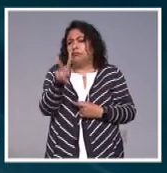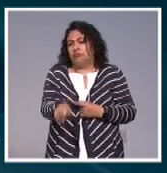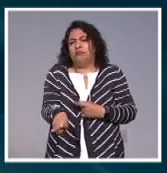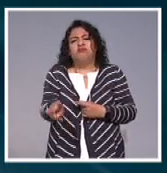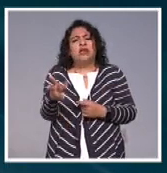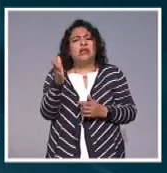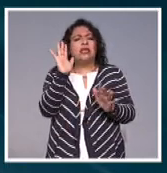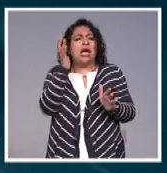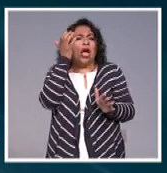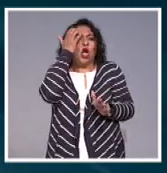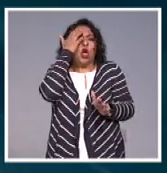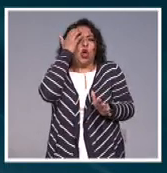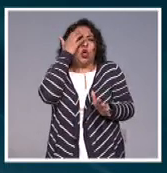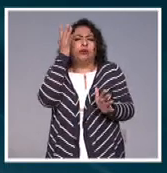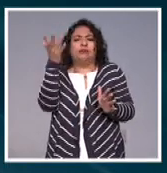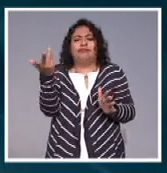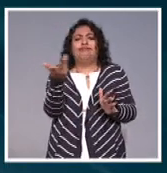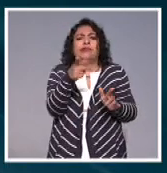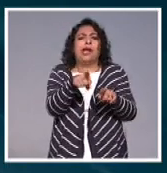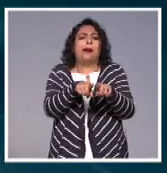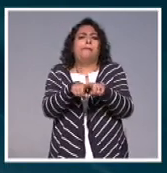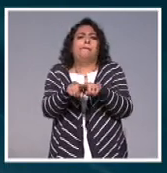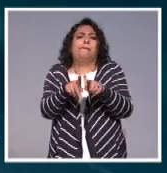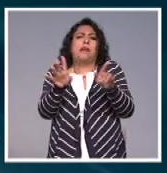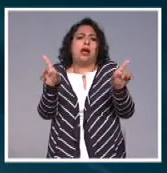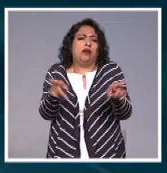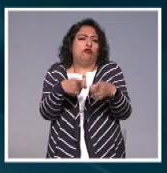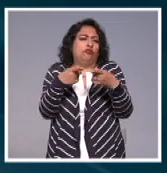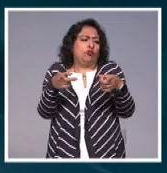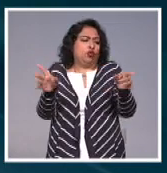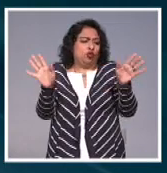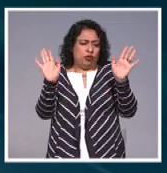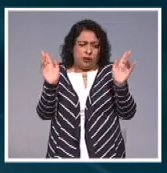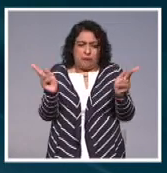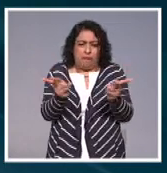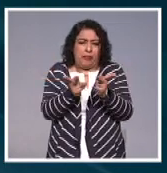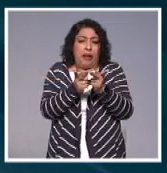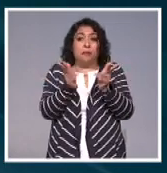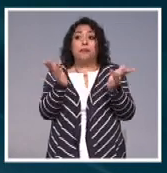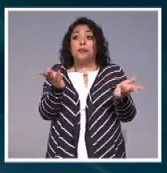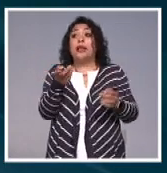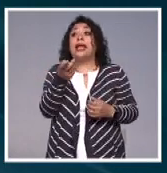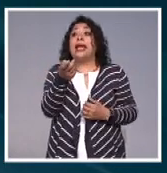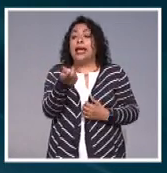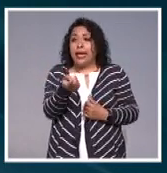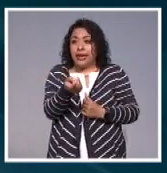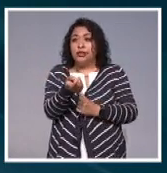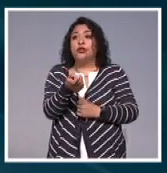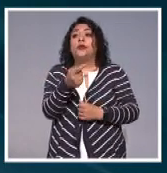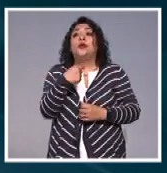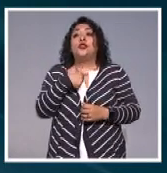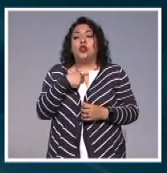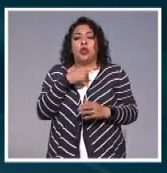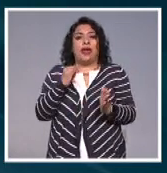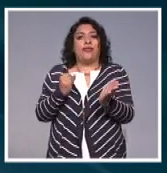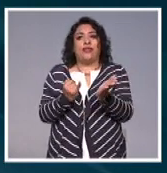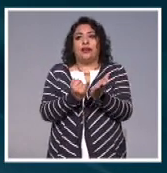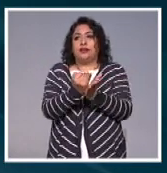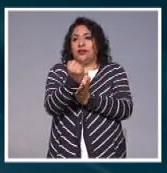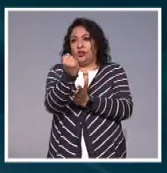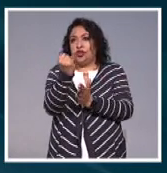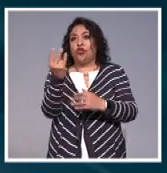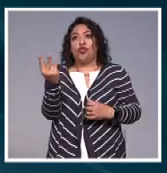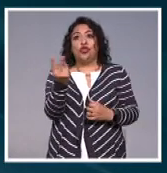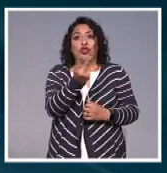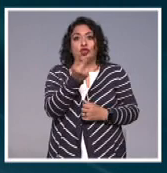completamente familiarizados, somos hermanos de música. Entonces, por eso es que decidí meter